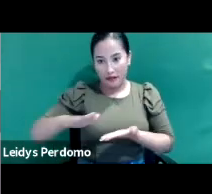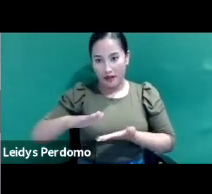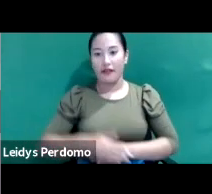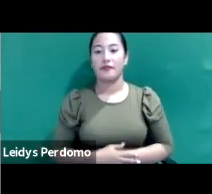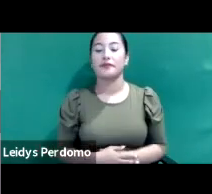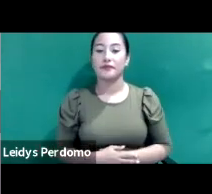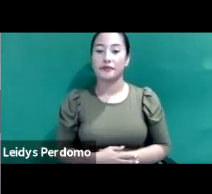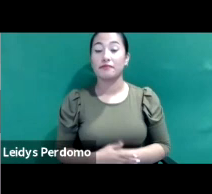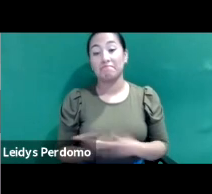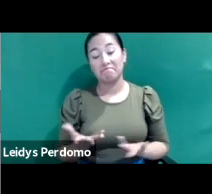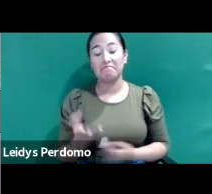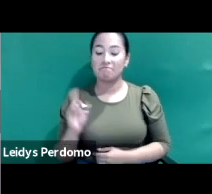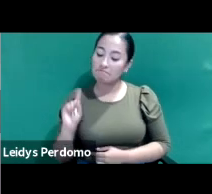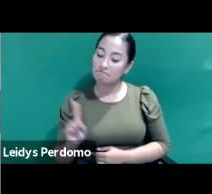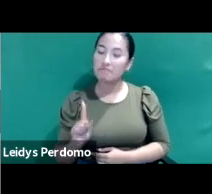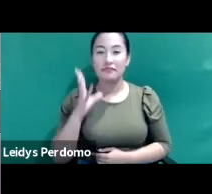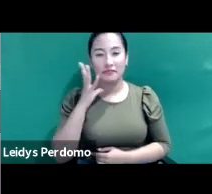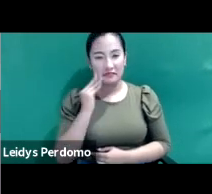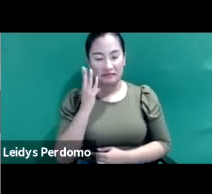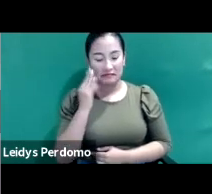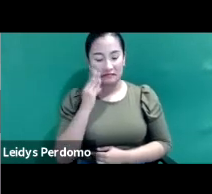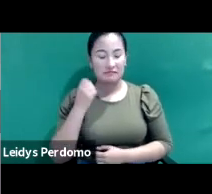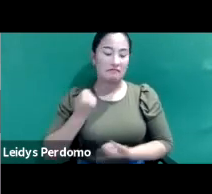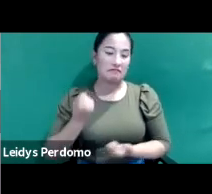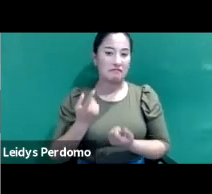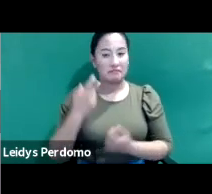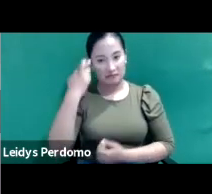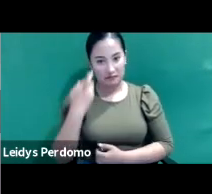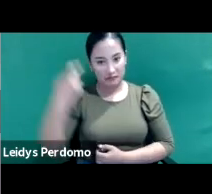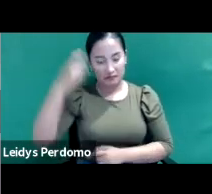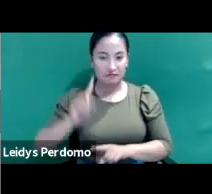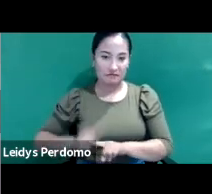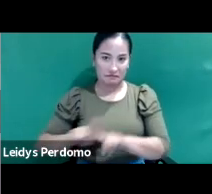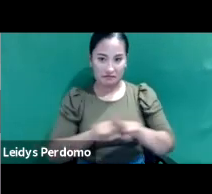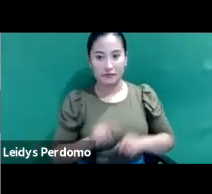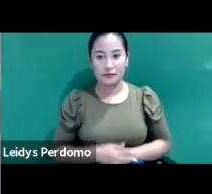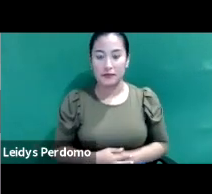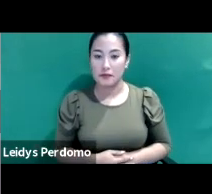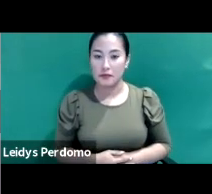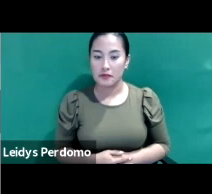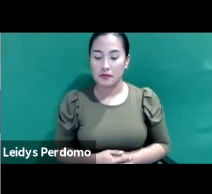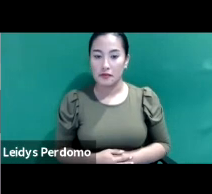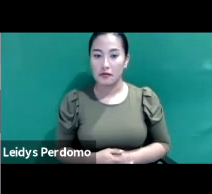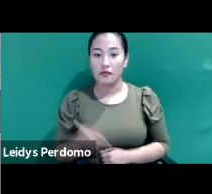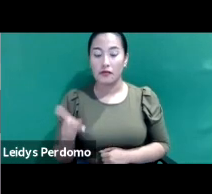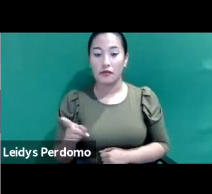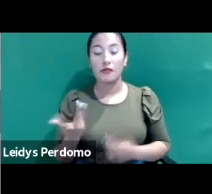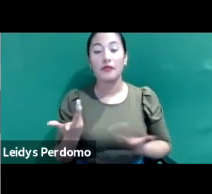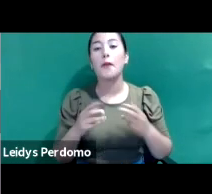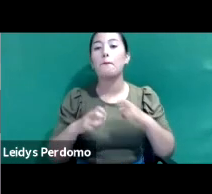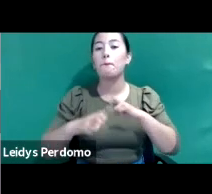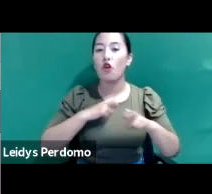que dentro de mi experiencia profesional soy experta en delitos sexuales. Diana en problemas de comportamiento